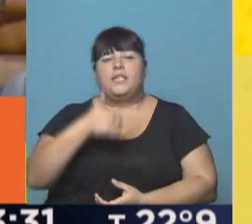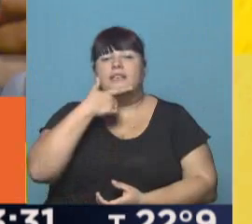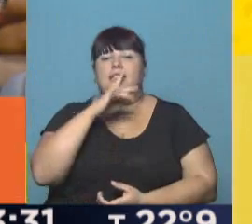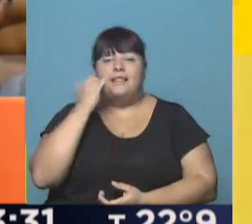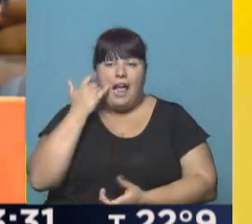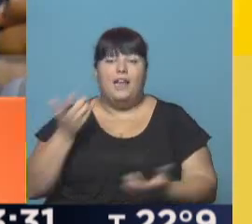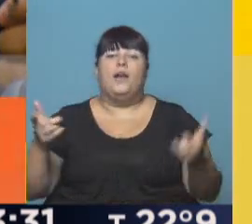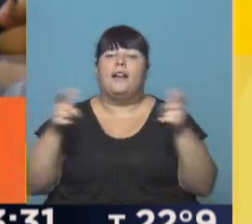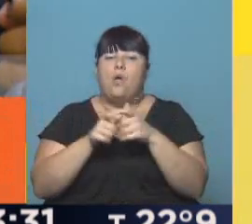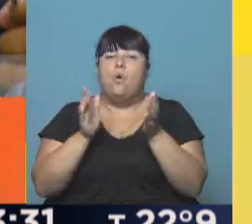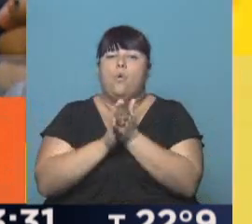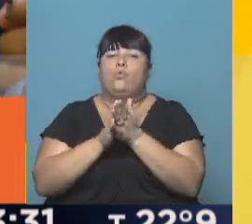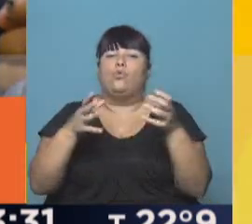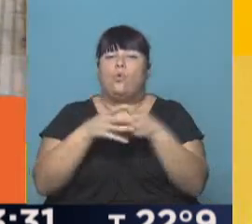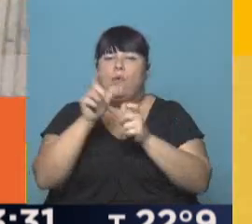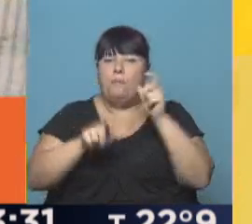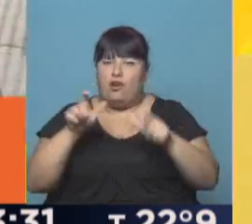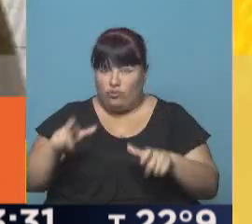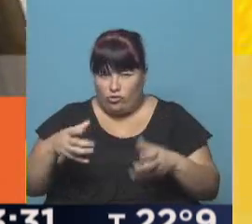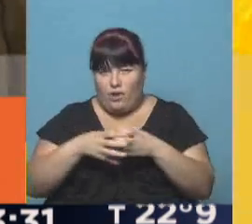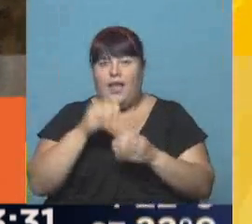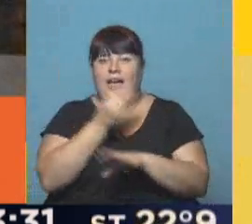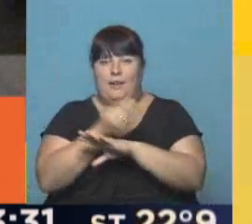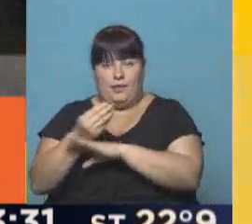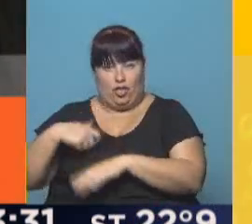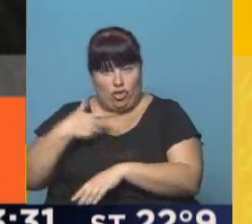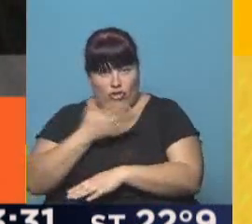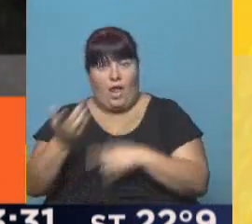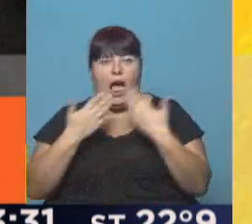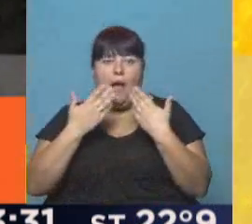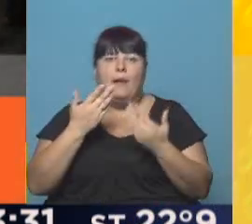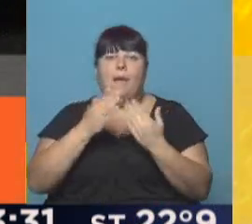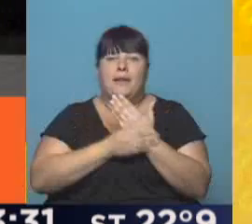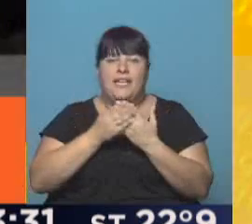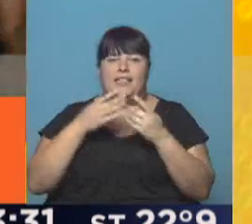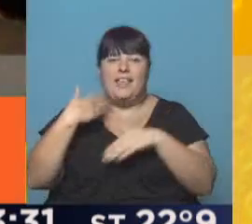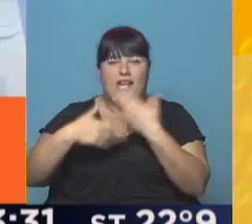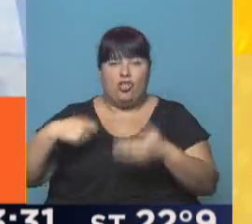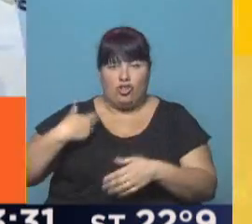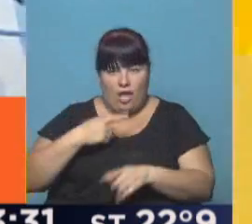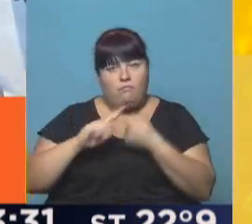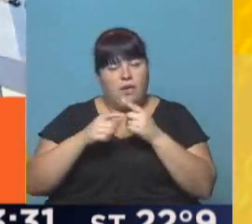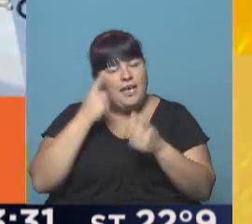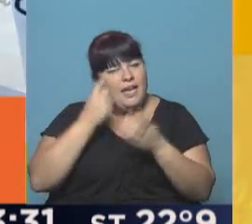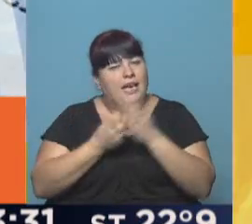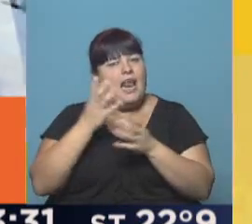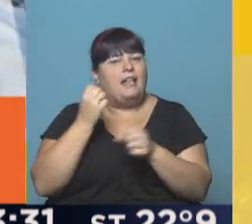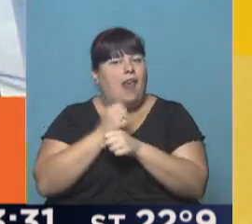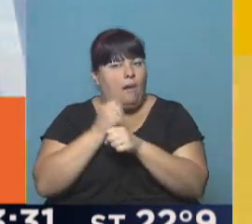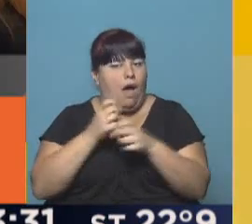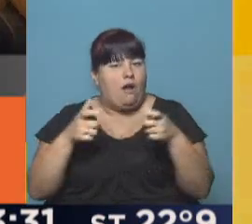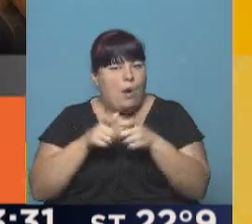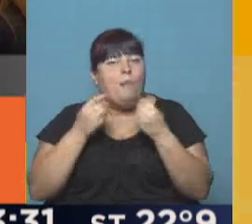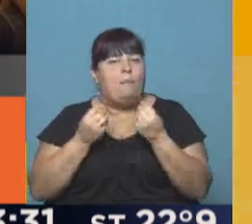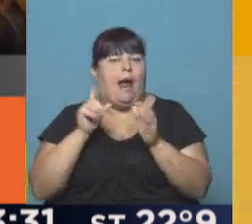Stanley recibió a los movimientos sociales. Los referentes sociales acordaron con la ministra de Desarrollo Social crear una mesa de trabajo para poner